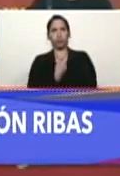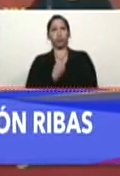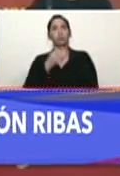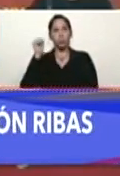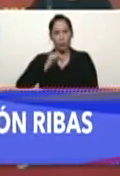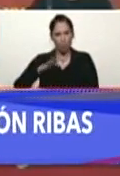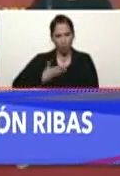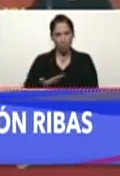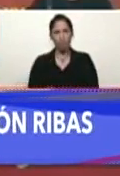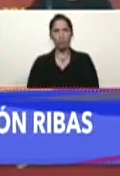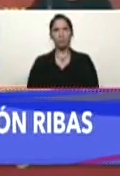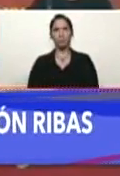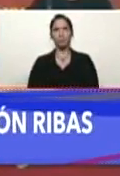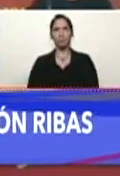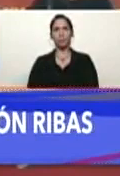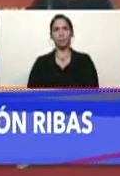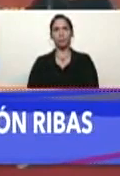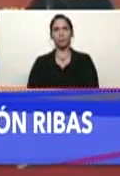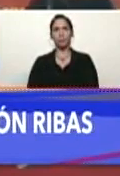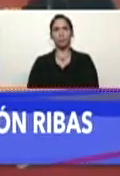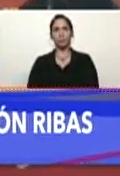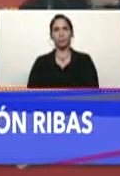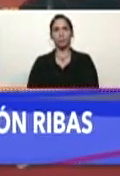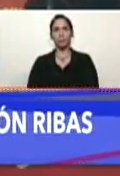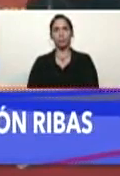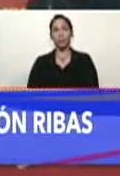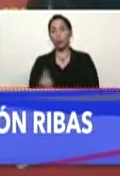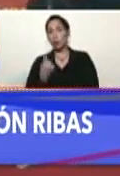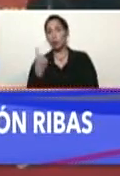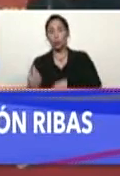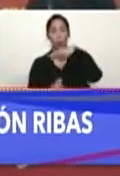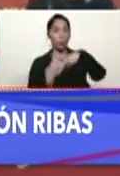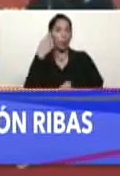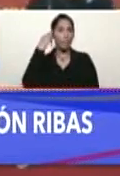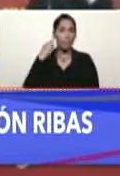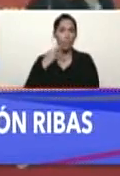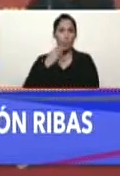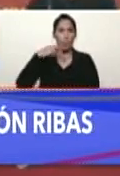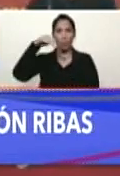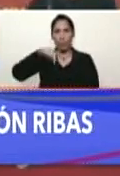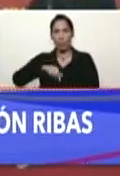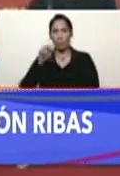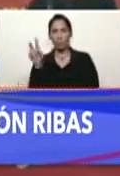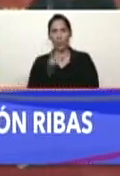puede. Y solo la Revolución Bolivariana de Venezuela